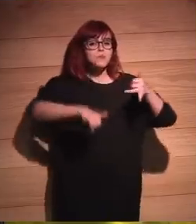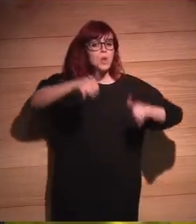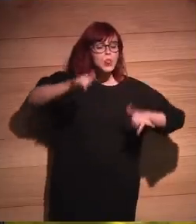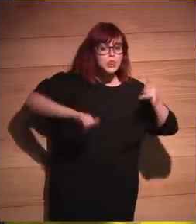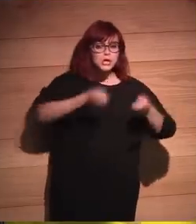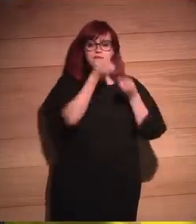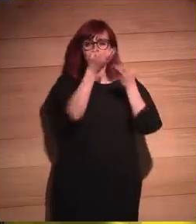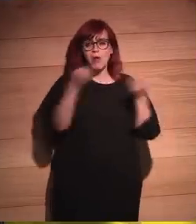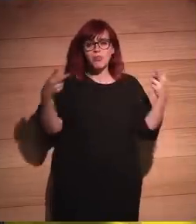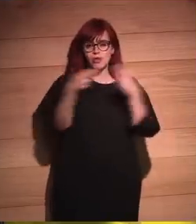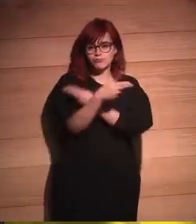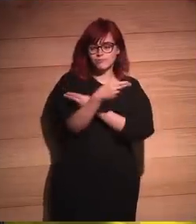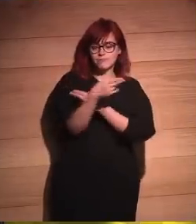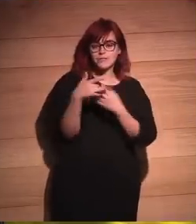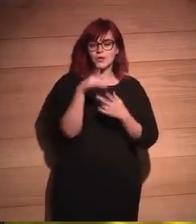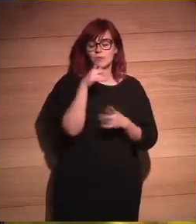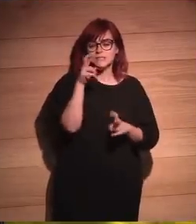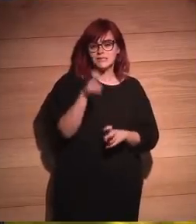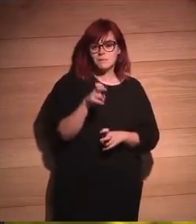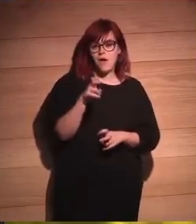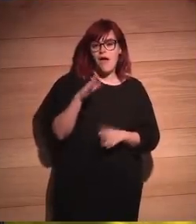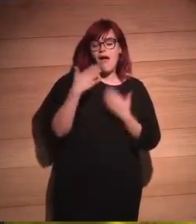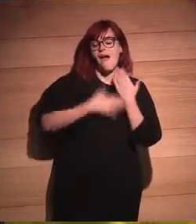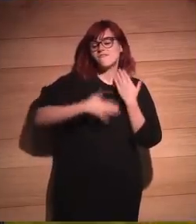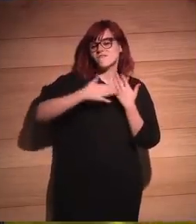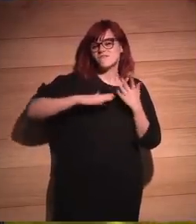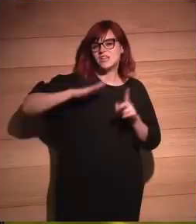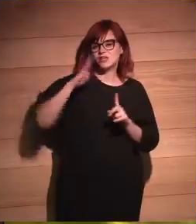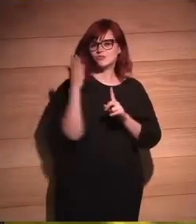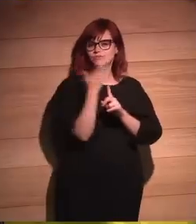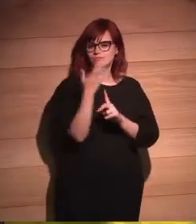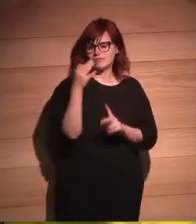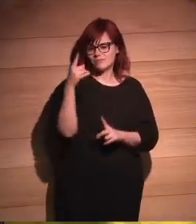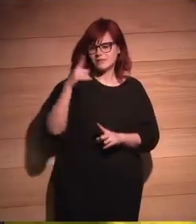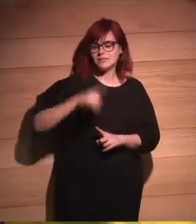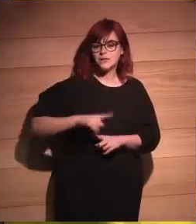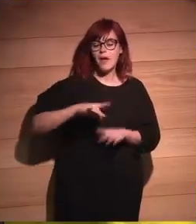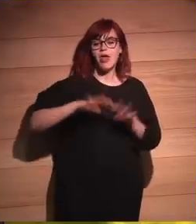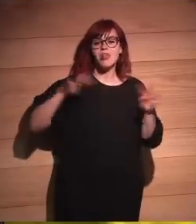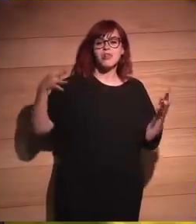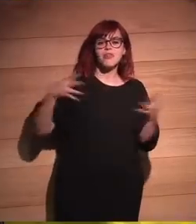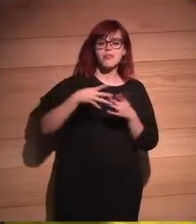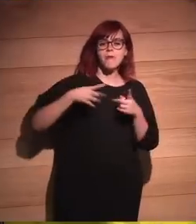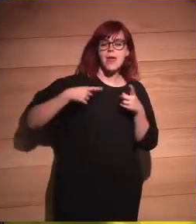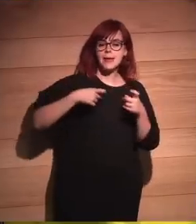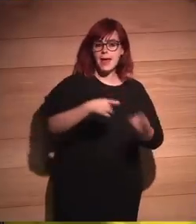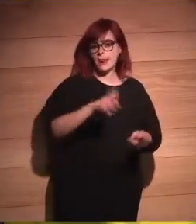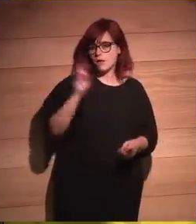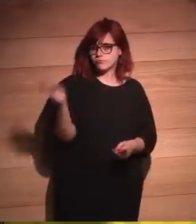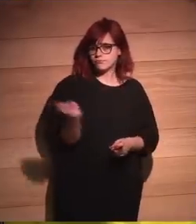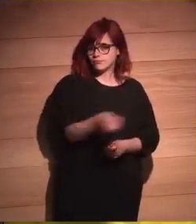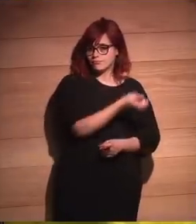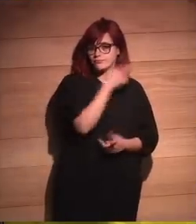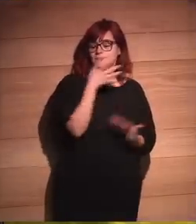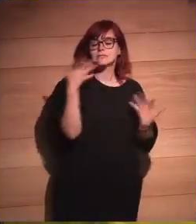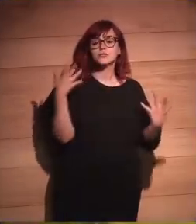manipulación, la apelación a los afectos, aparte todas las cuestiones estas de la ciberguerra. O sea, es decir,